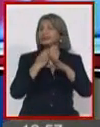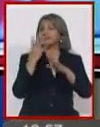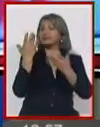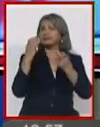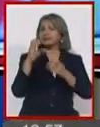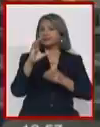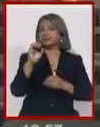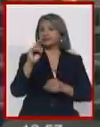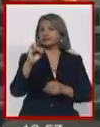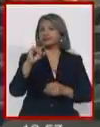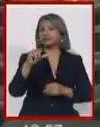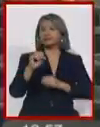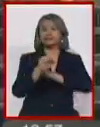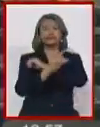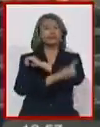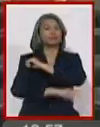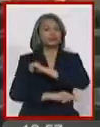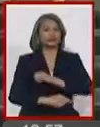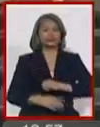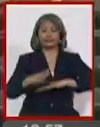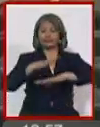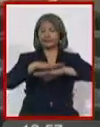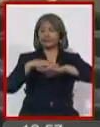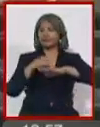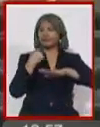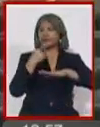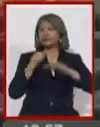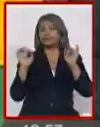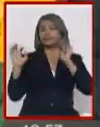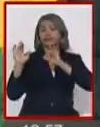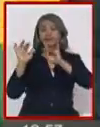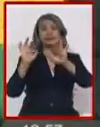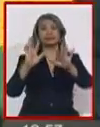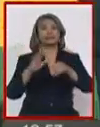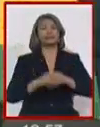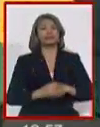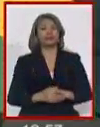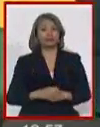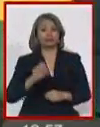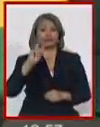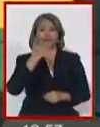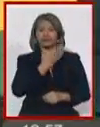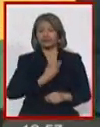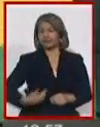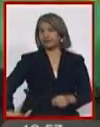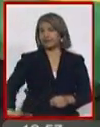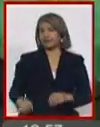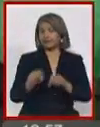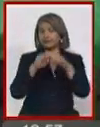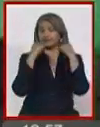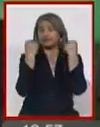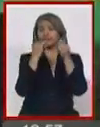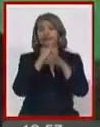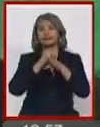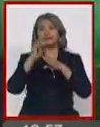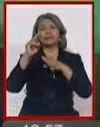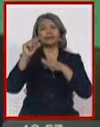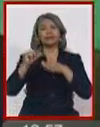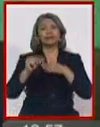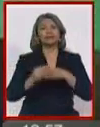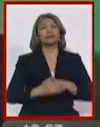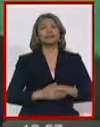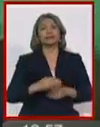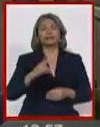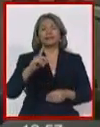del Código Penal. La convocatoria a esta concentración la hace el vicepresidente de la Sociedad de Ingenieros, Carlos